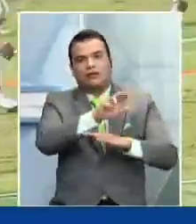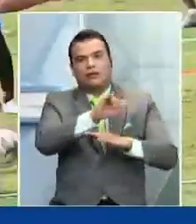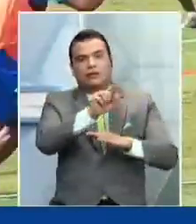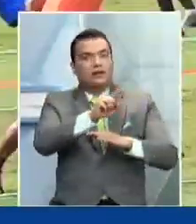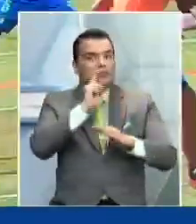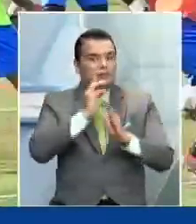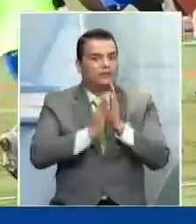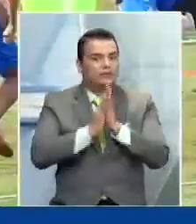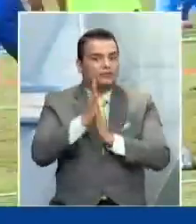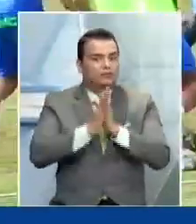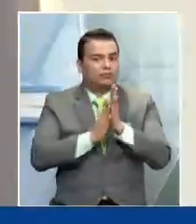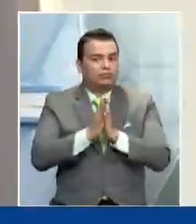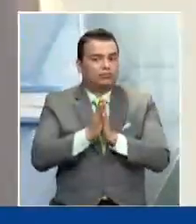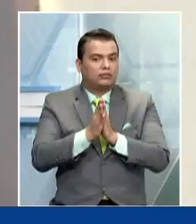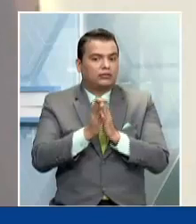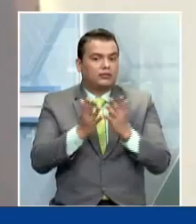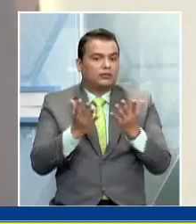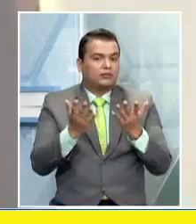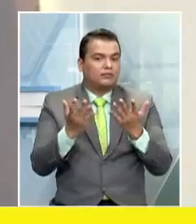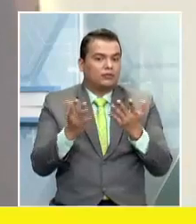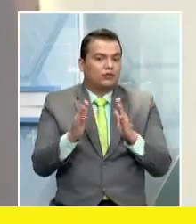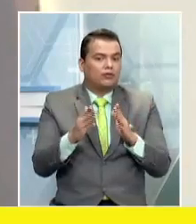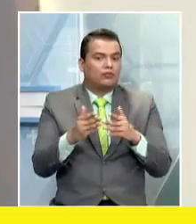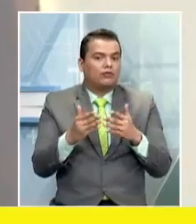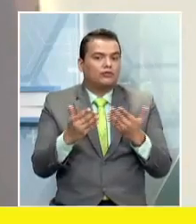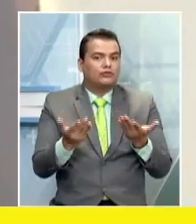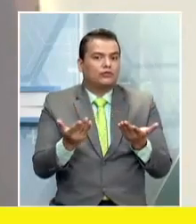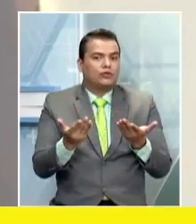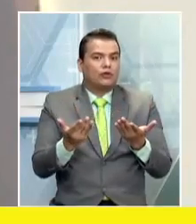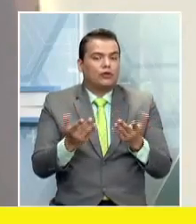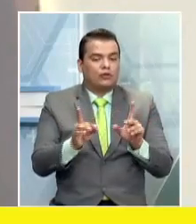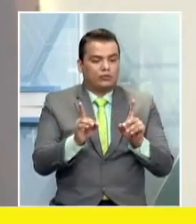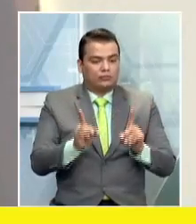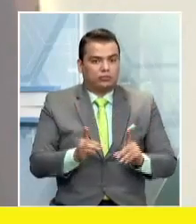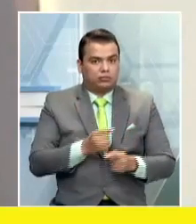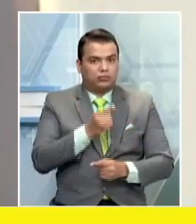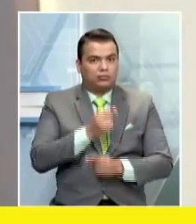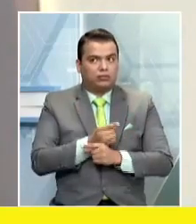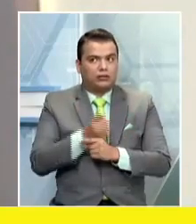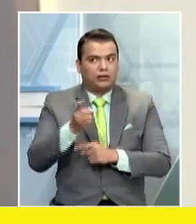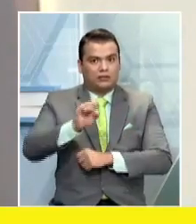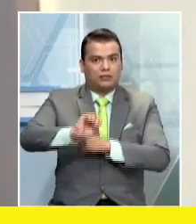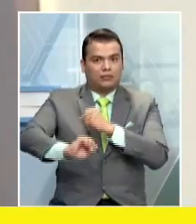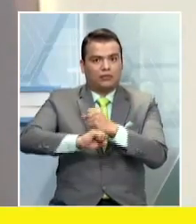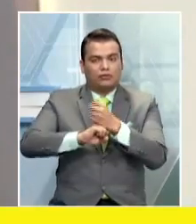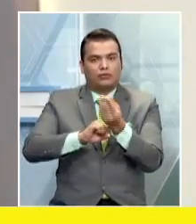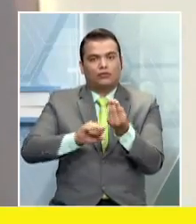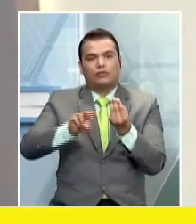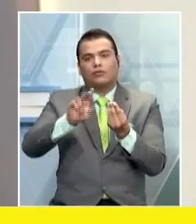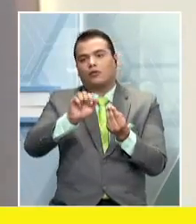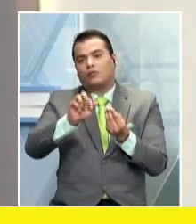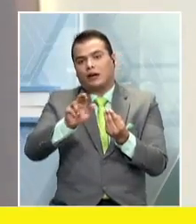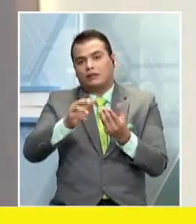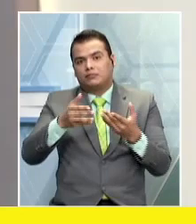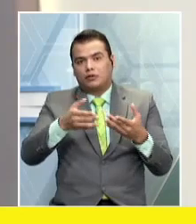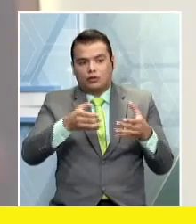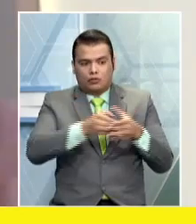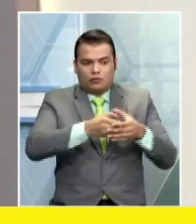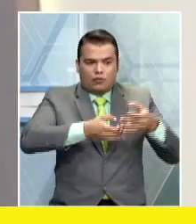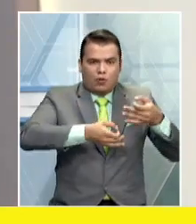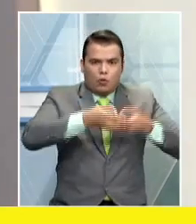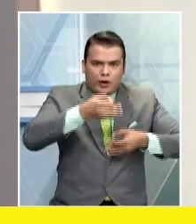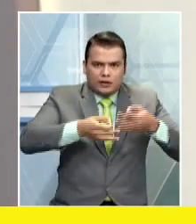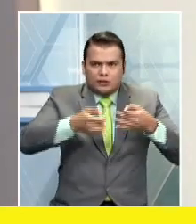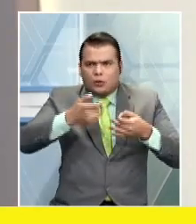sea acertada en sus decisiones. Todo lleva seguramente un proceso en el cual los jueces, los árbitros, quienes están a cargo